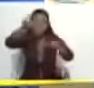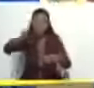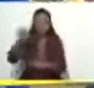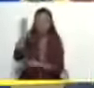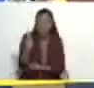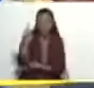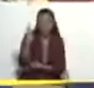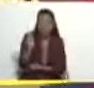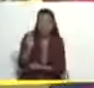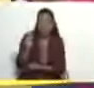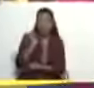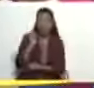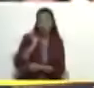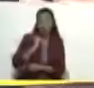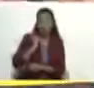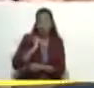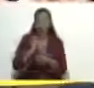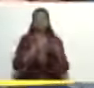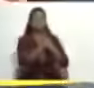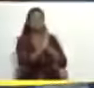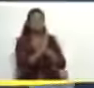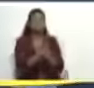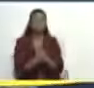pensiones frente al bloqueo imperialista.